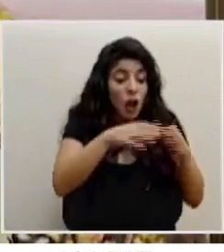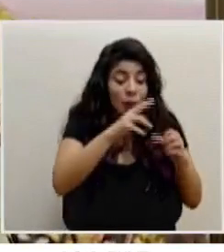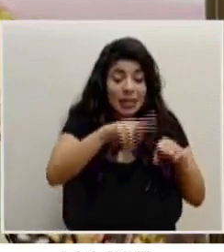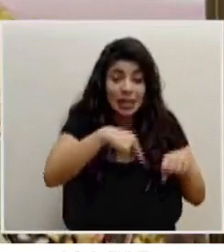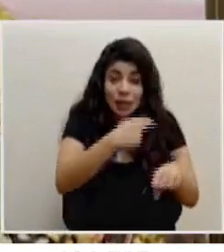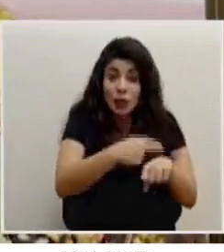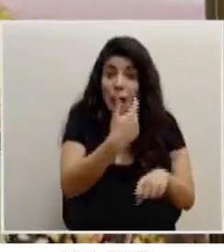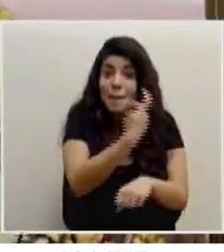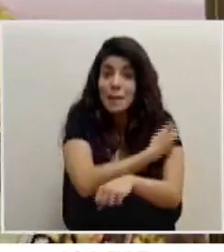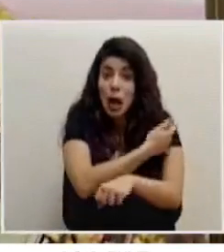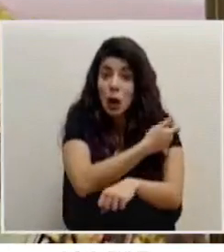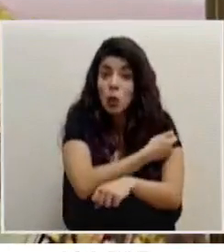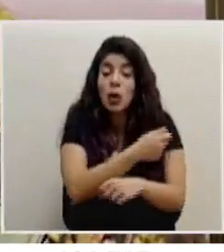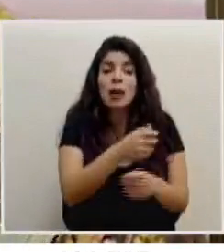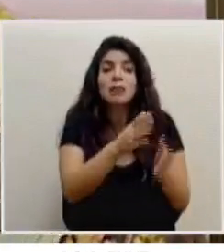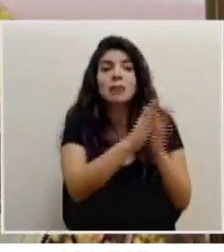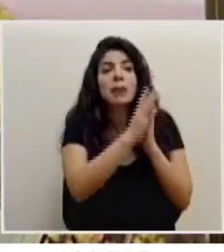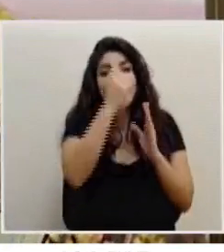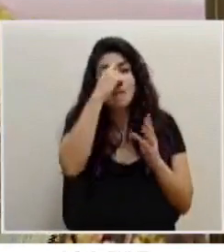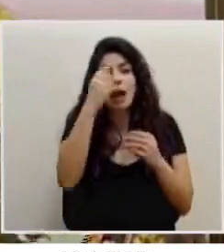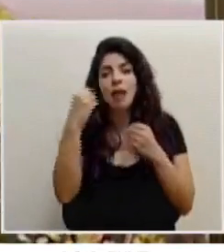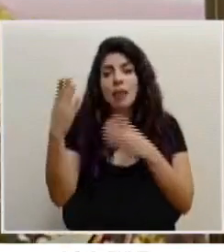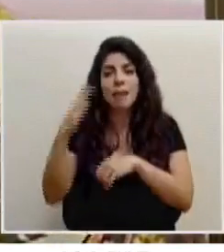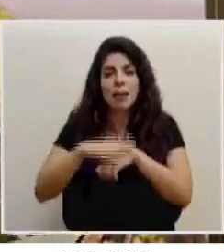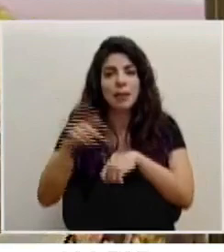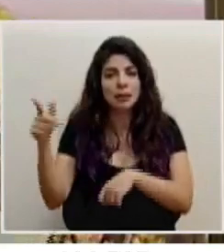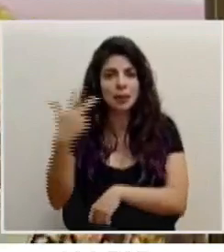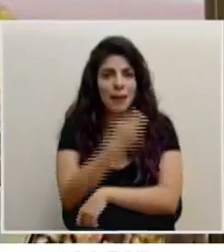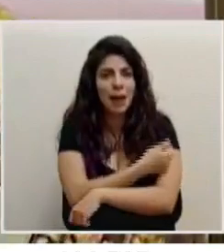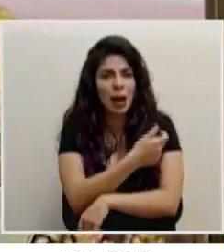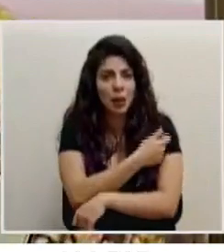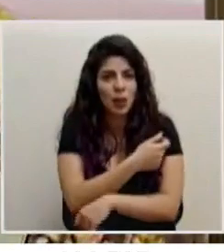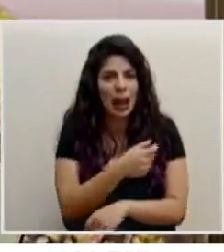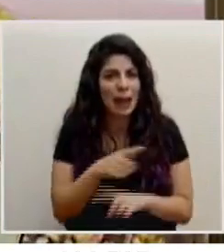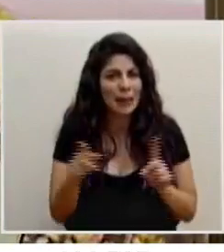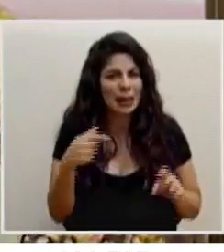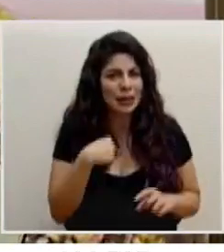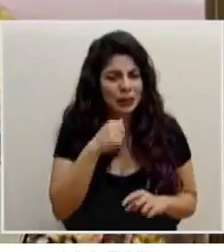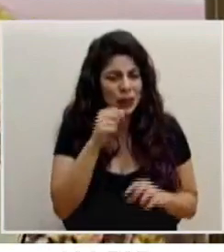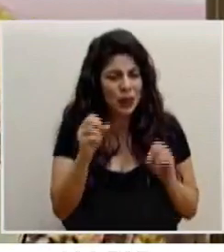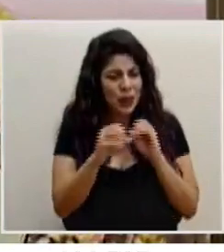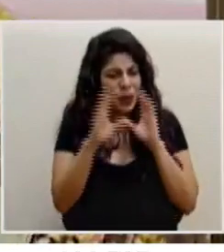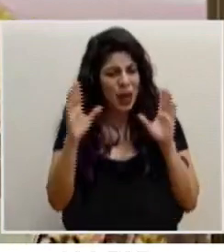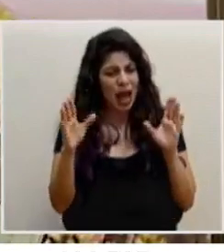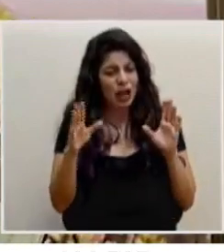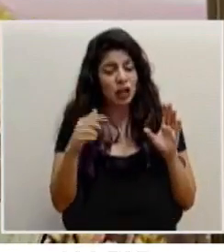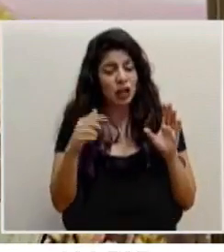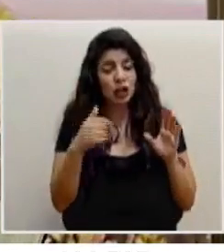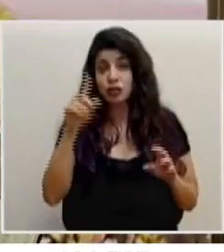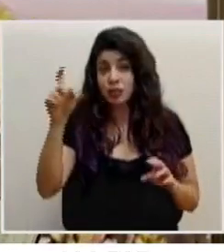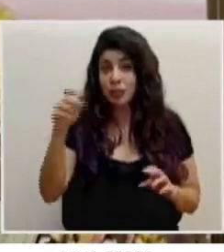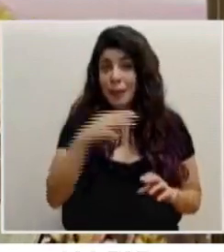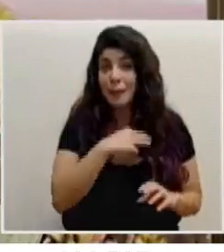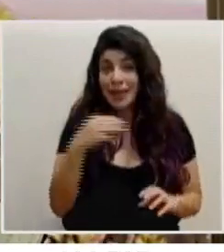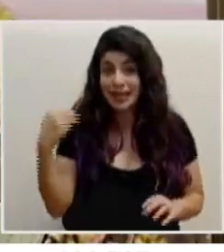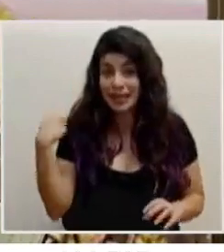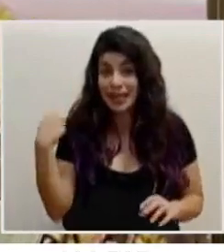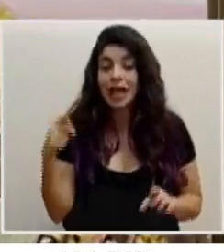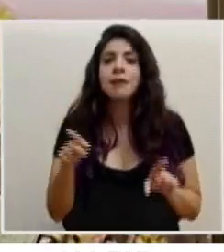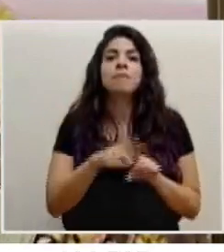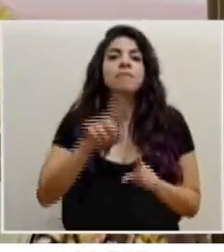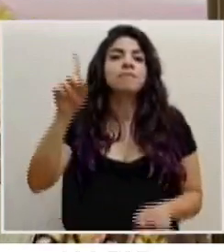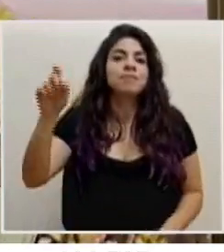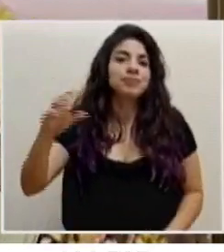Vacunación, para poder aplicar las vacunas. Lo que no me queda claro es que le consulté al ministerio y también a la